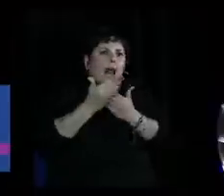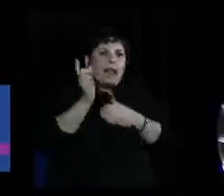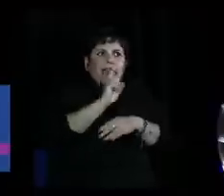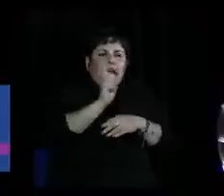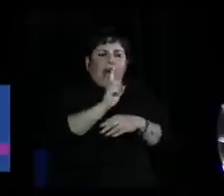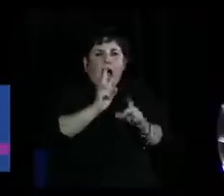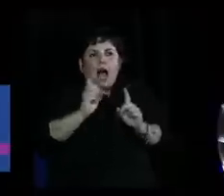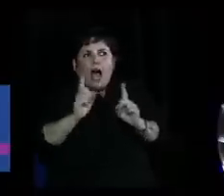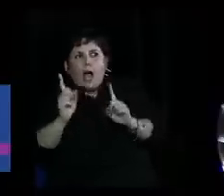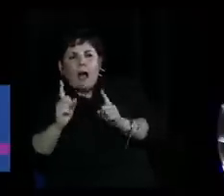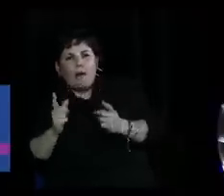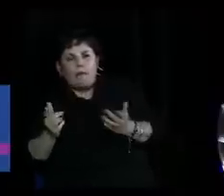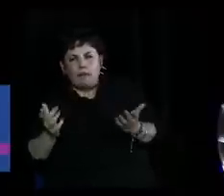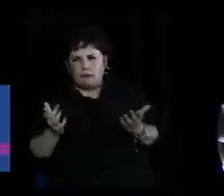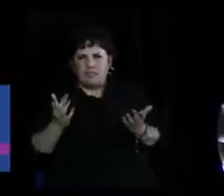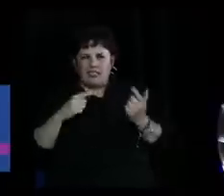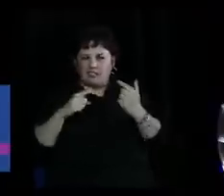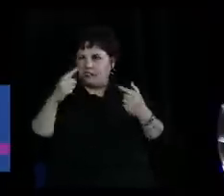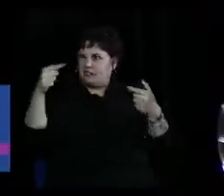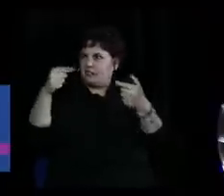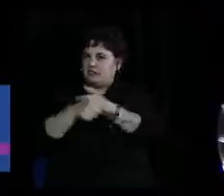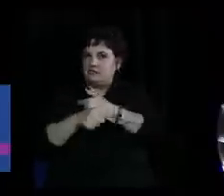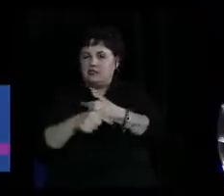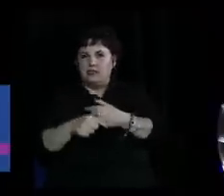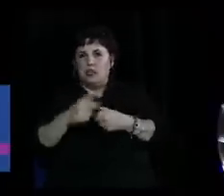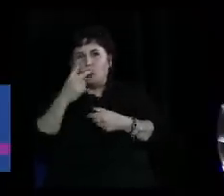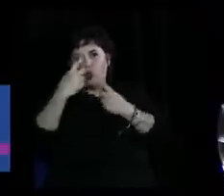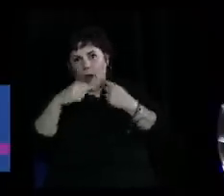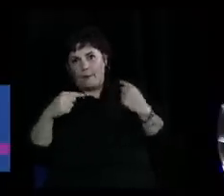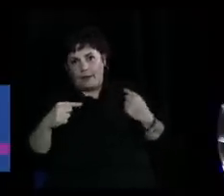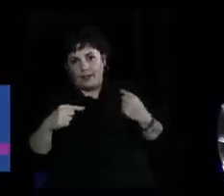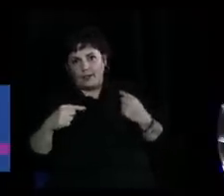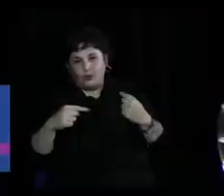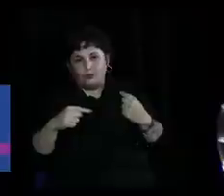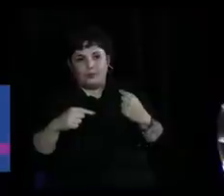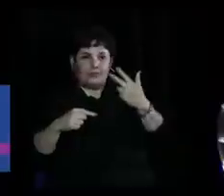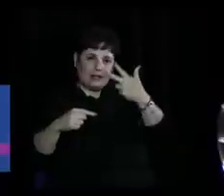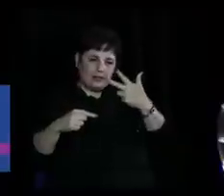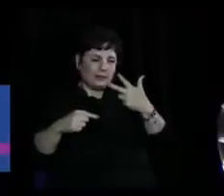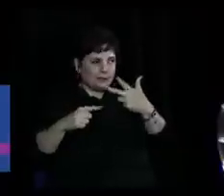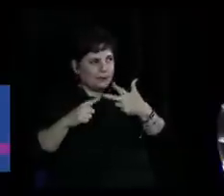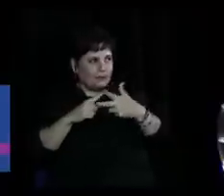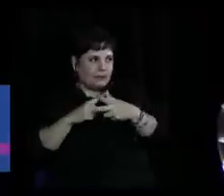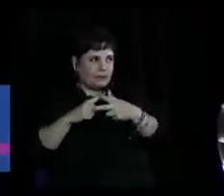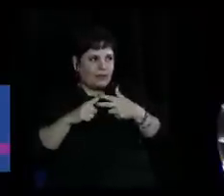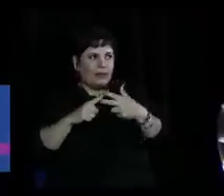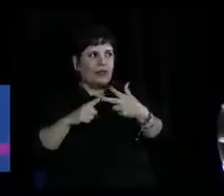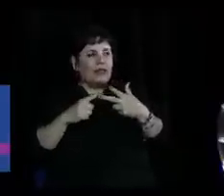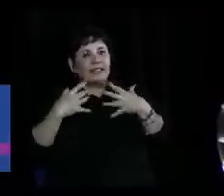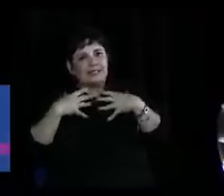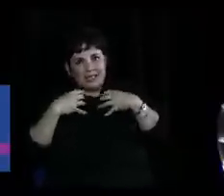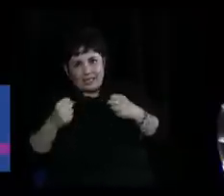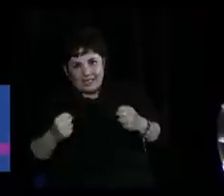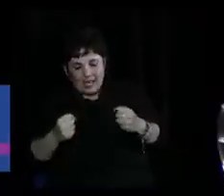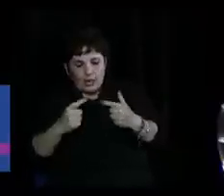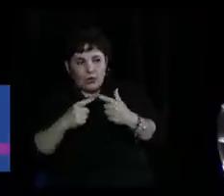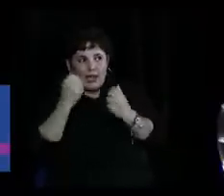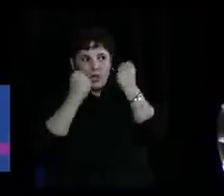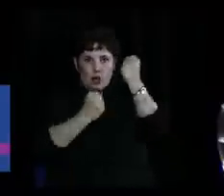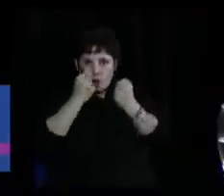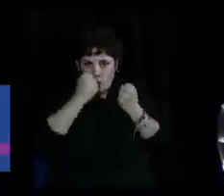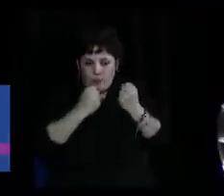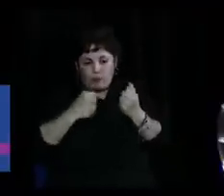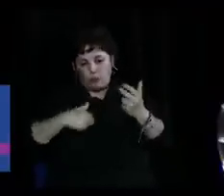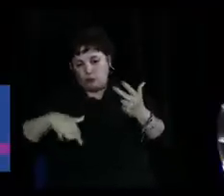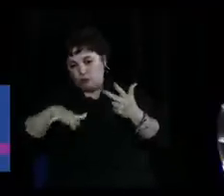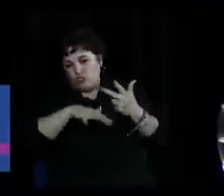planteamos. Es decir, no hay, me parece que hay dos aspectos, ahí está, tres, el sanitario, el económico y el